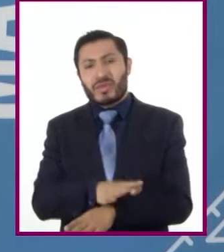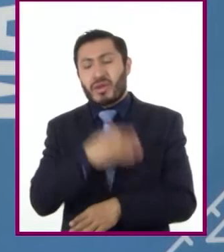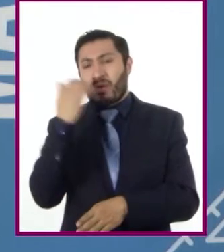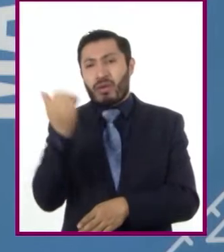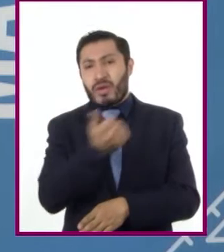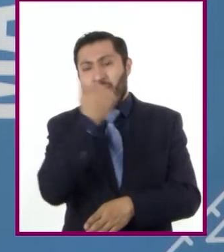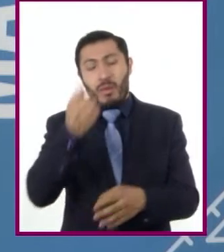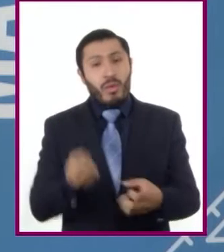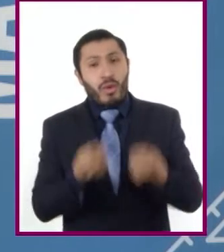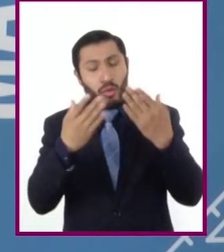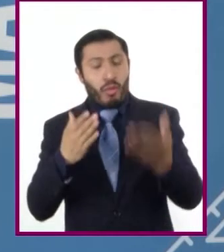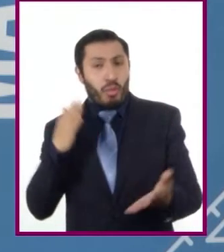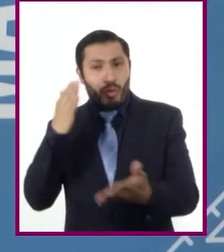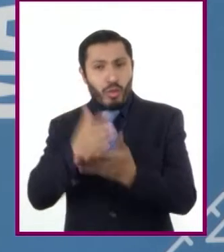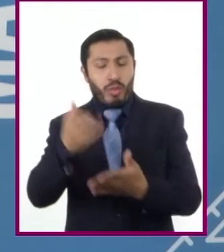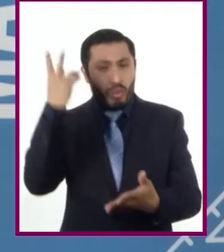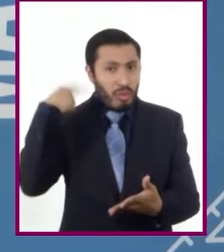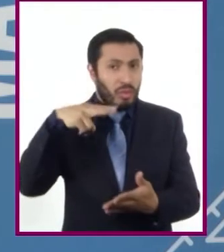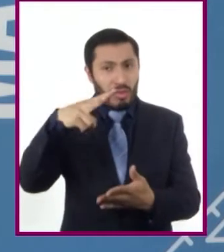que asistirán a la excursión.